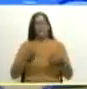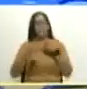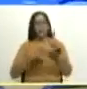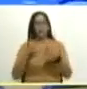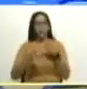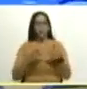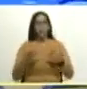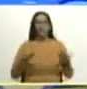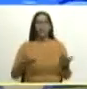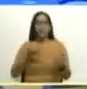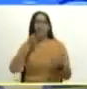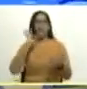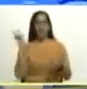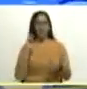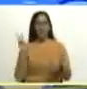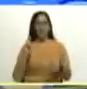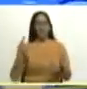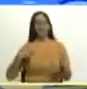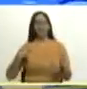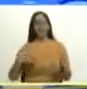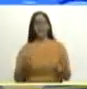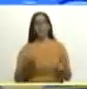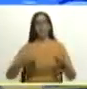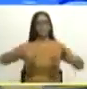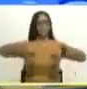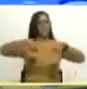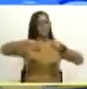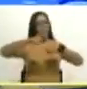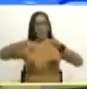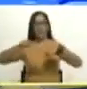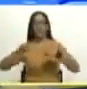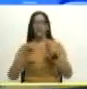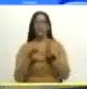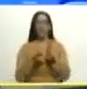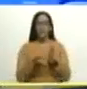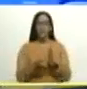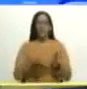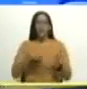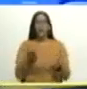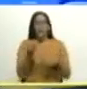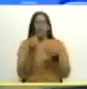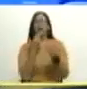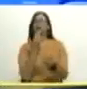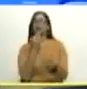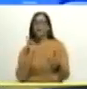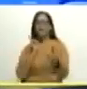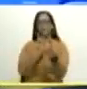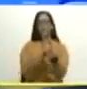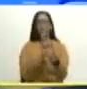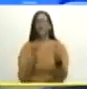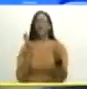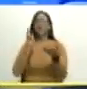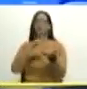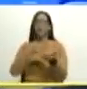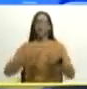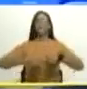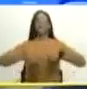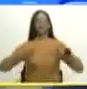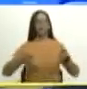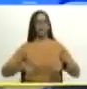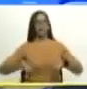producción de café de Venezuela tiene un mercado donde poder acercarse y donde colocarse. Y para crecer aún